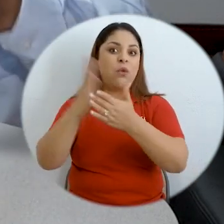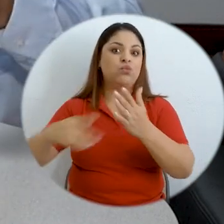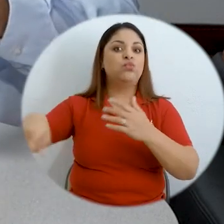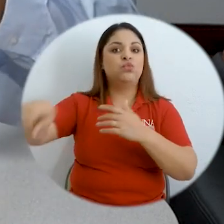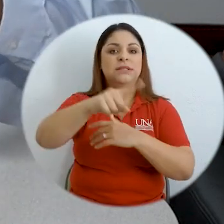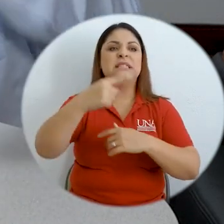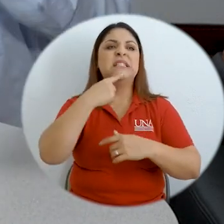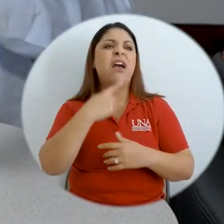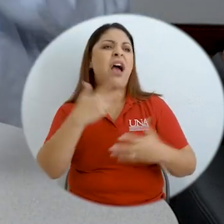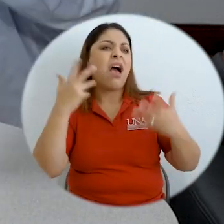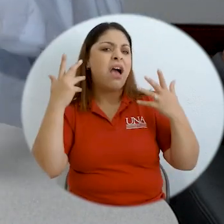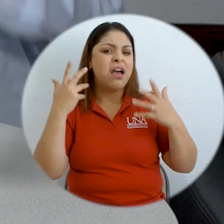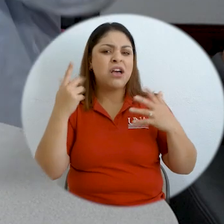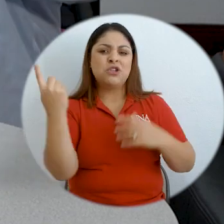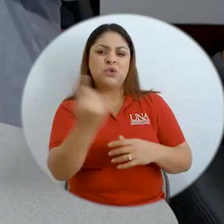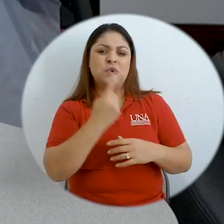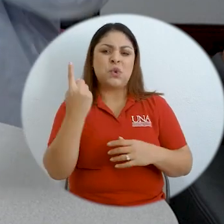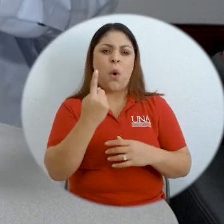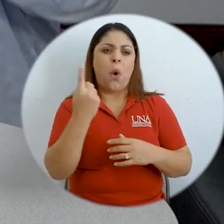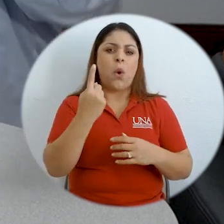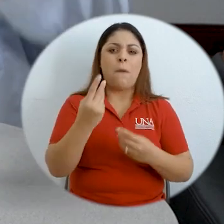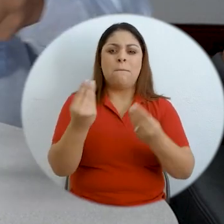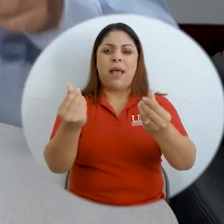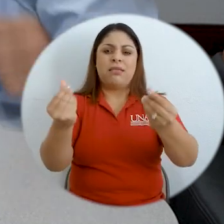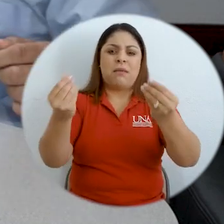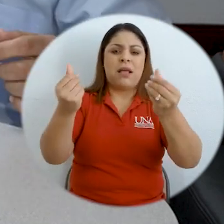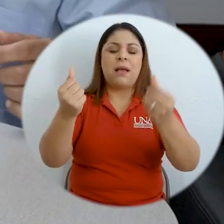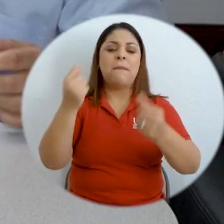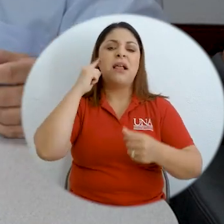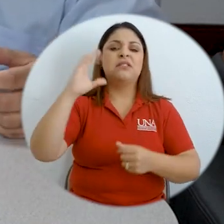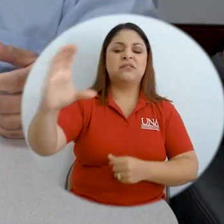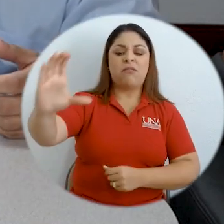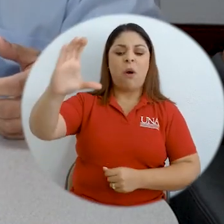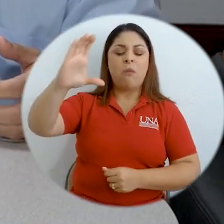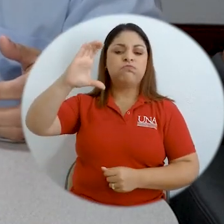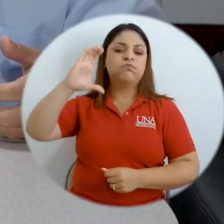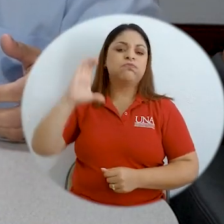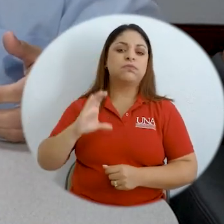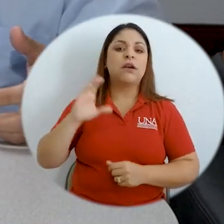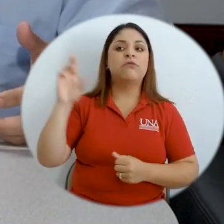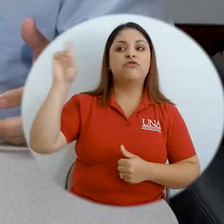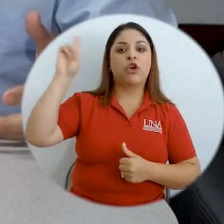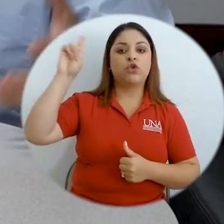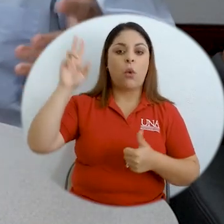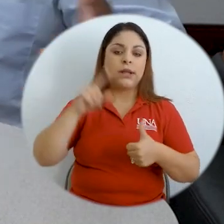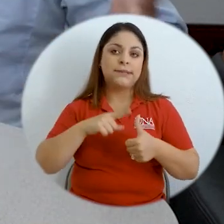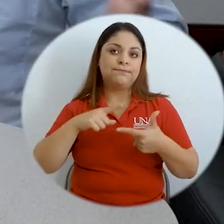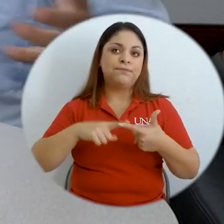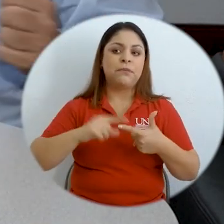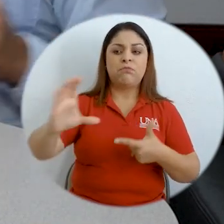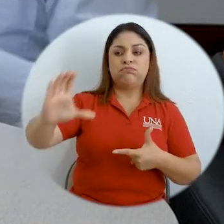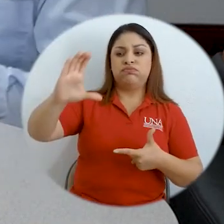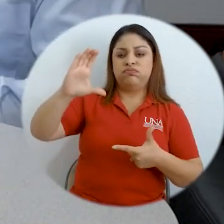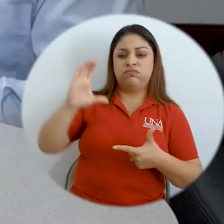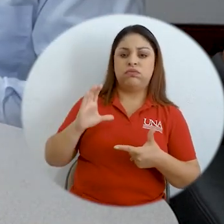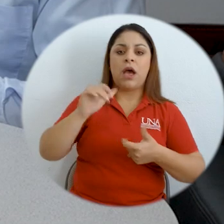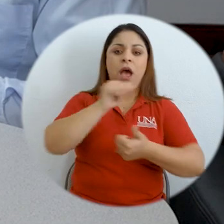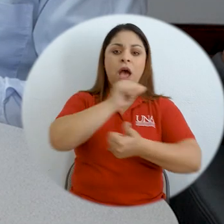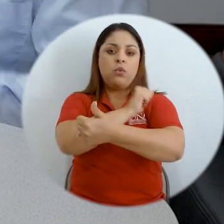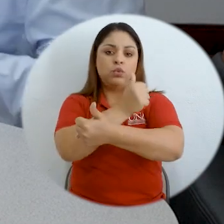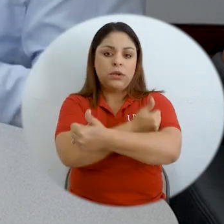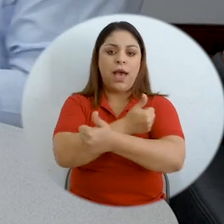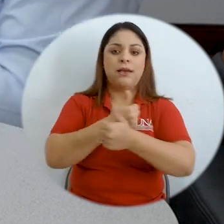es que lo que quieren es plata para los salarios de los rectores, es que quieren plata para los salarios de los altos jerarcas de las